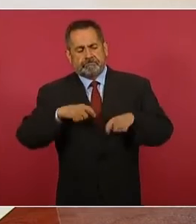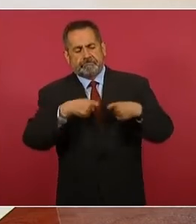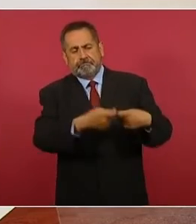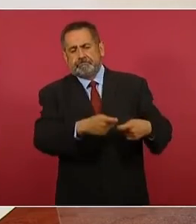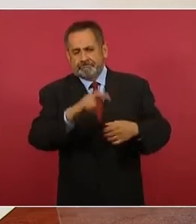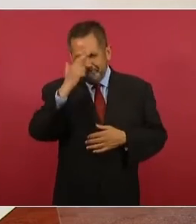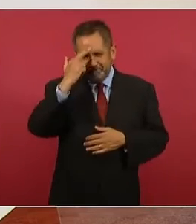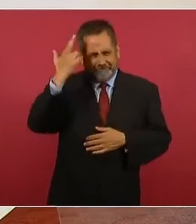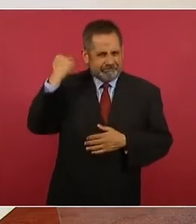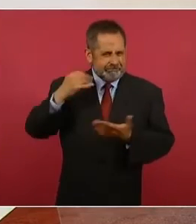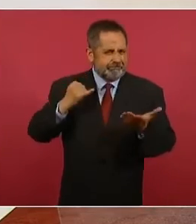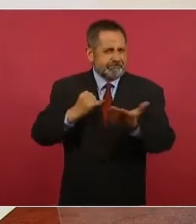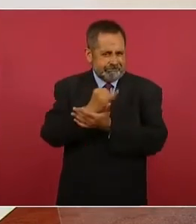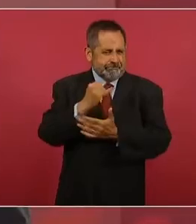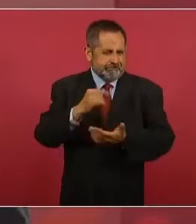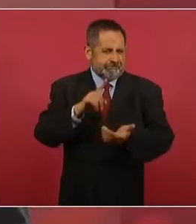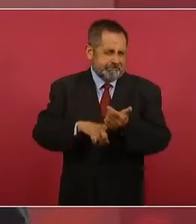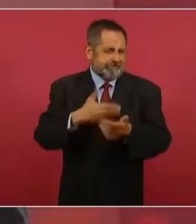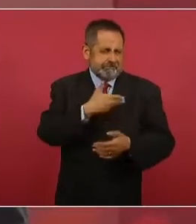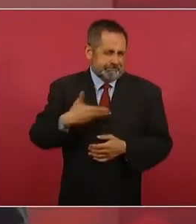no era el presidente,